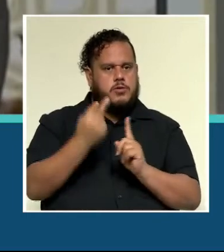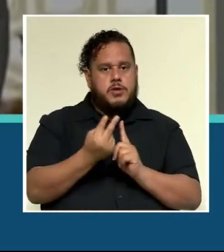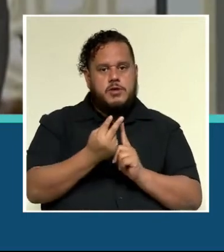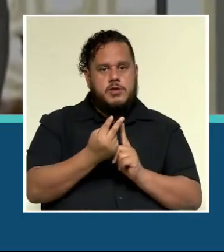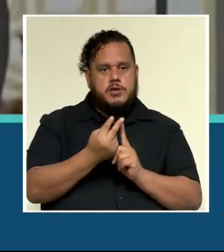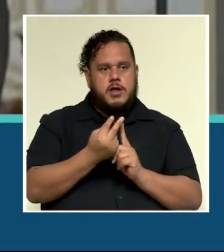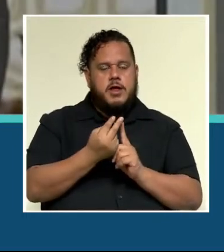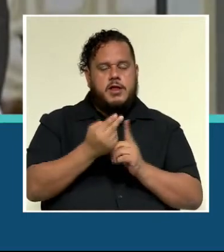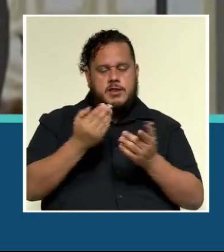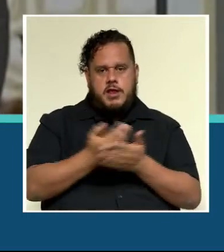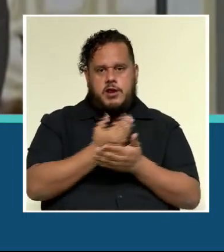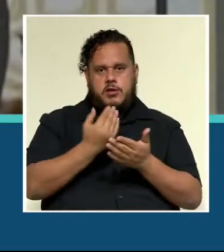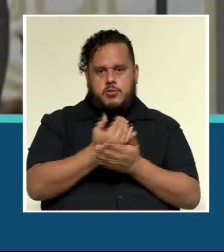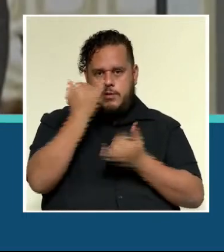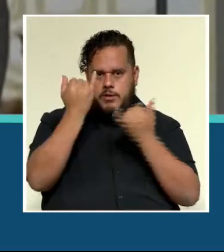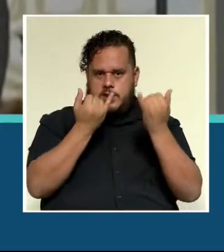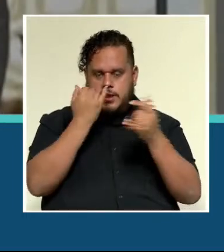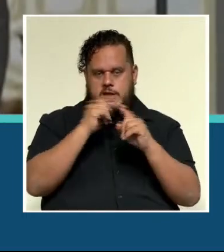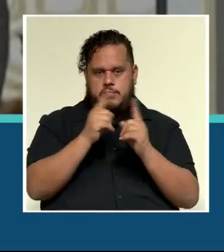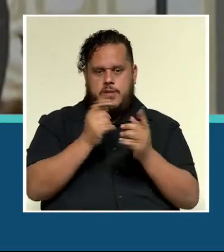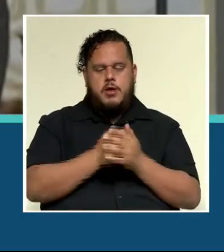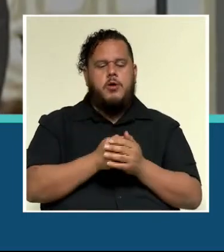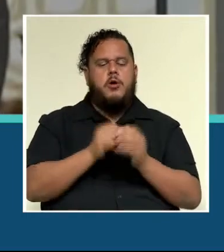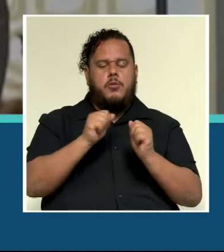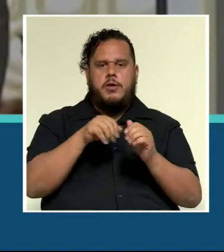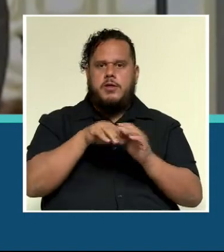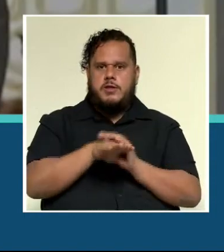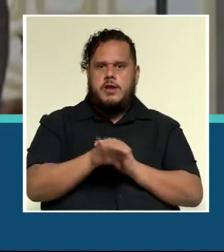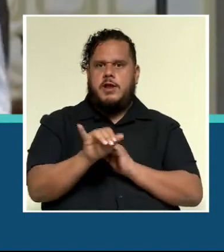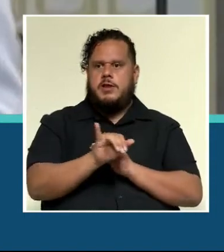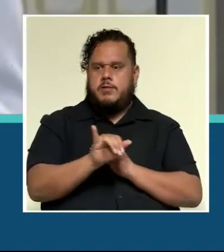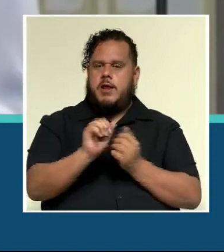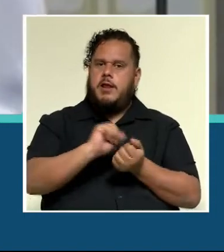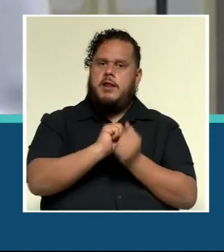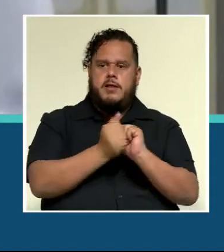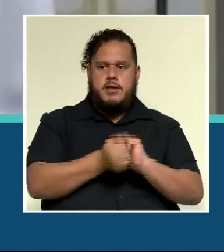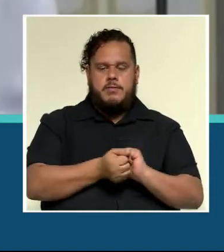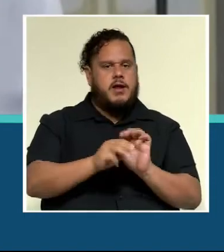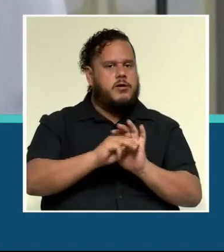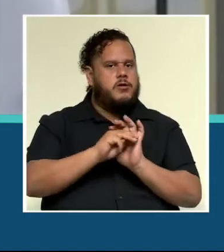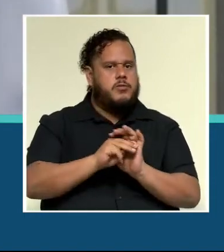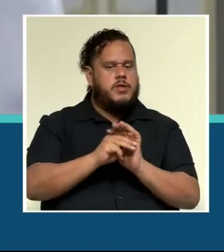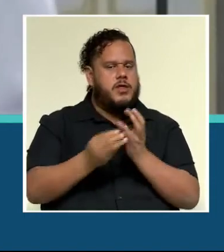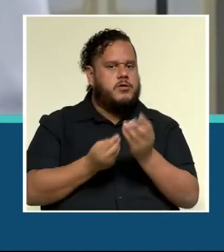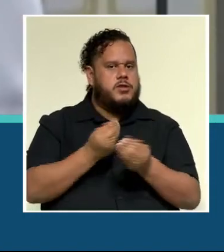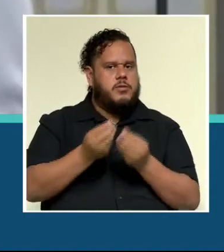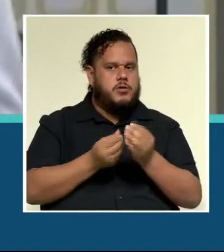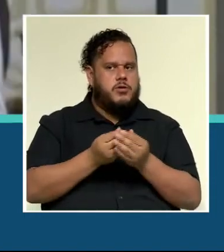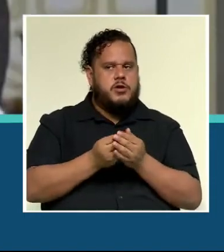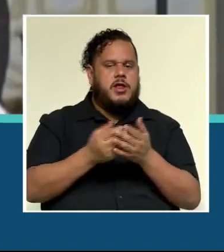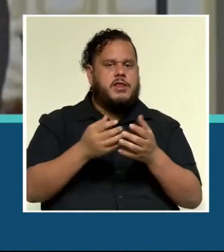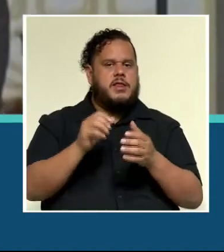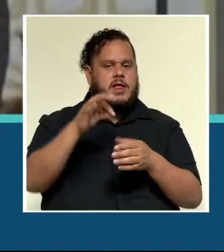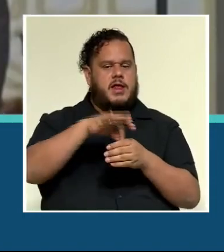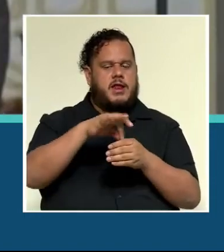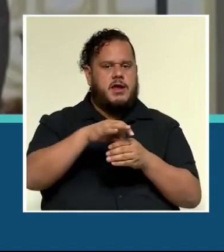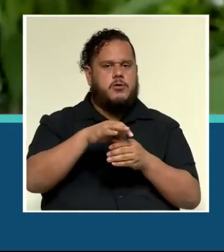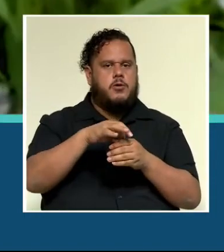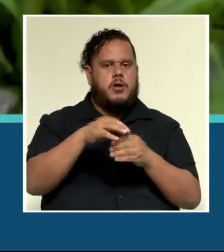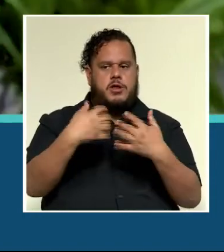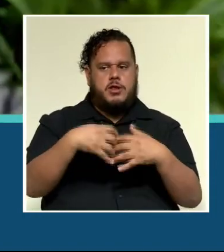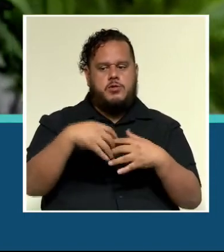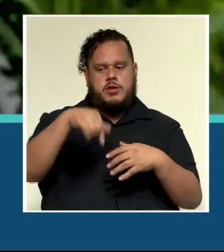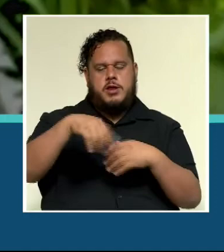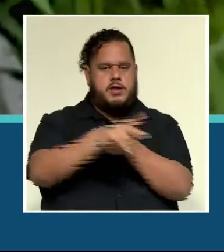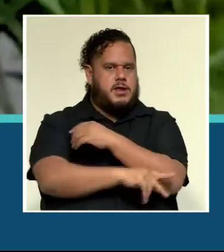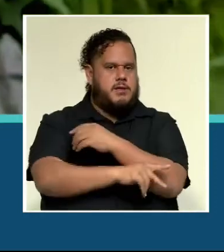la innovación, que nos puede adentrar también a cambiar los modelos de producción de la agroindustria en nuestro país. Para